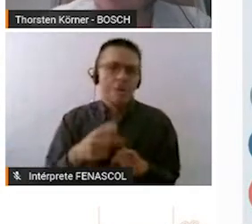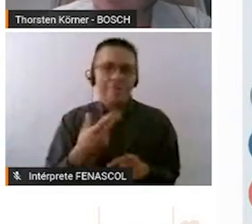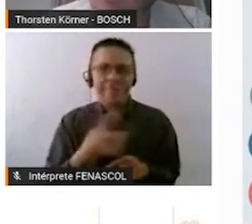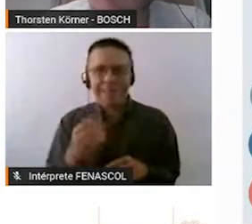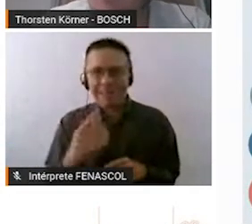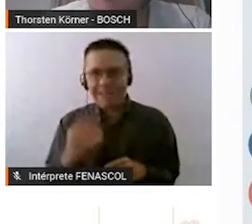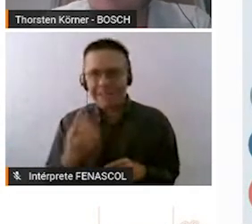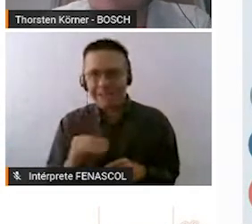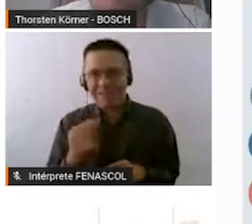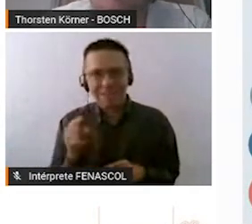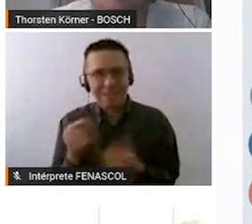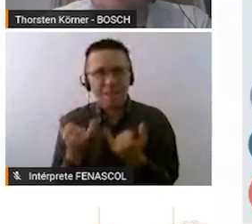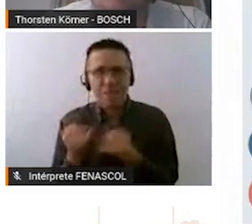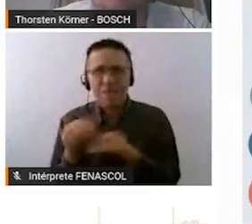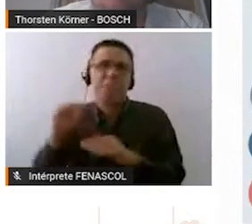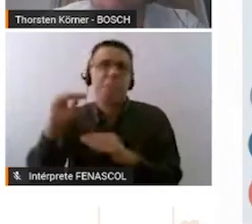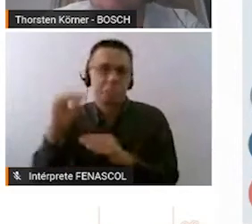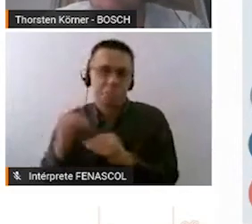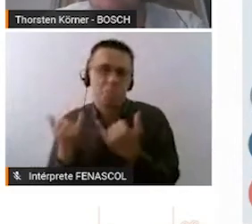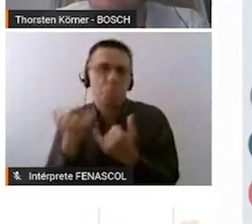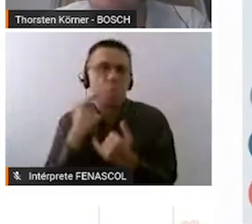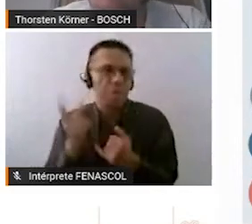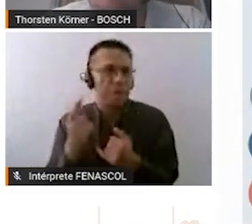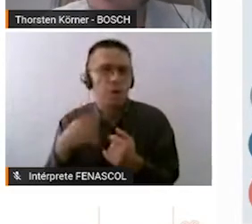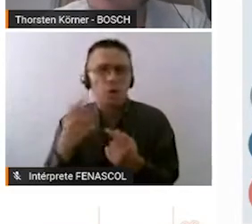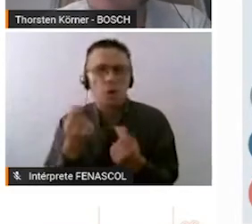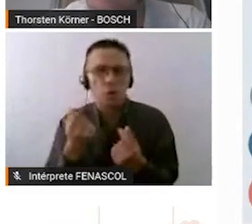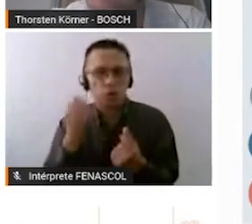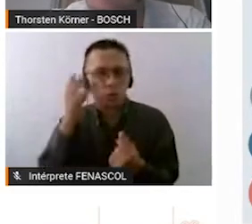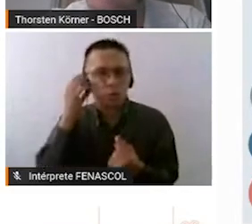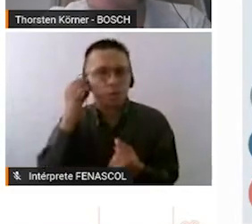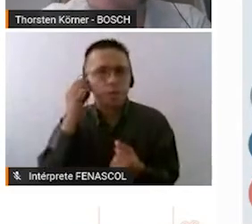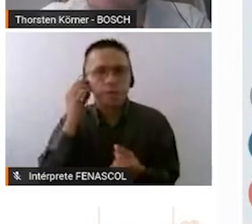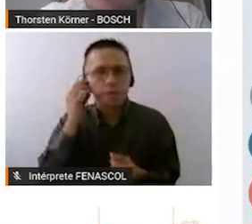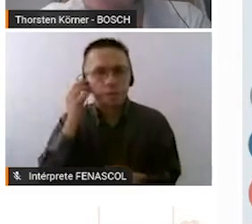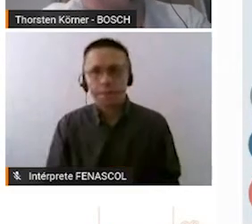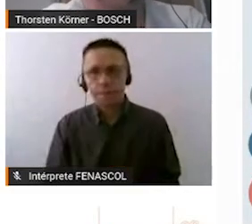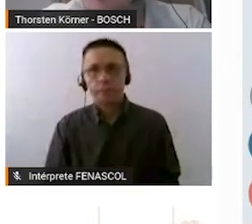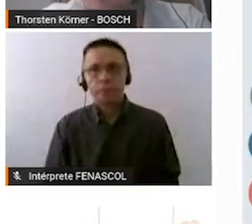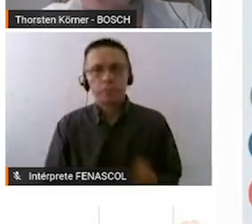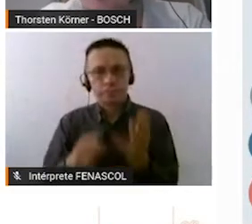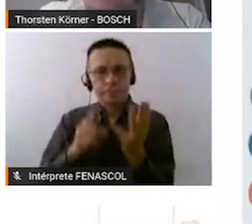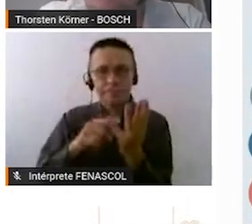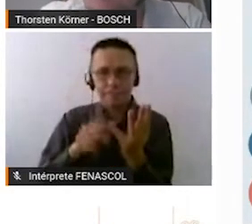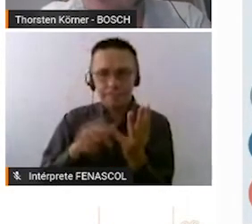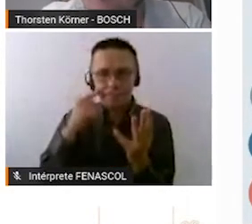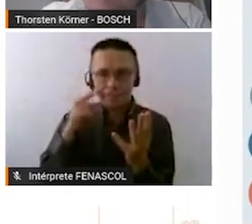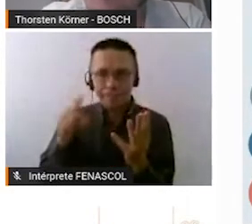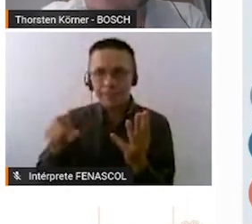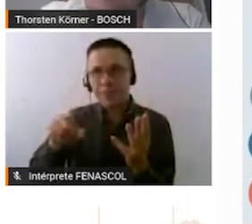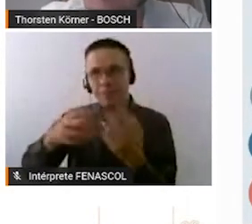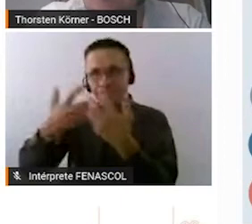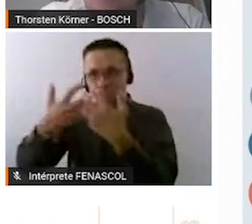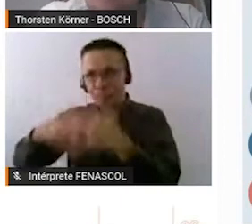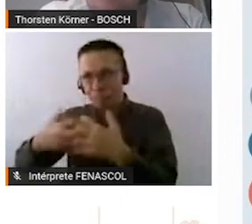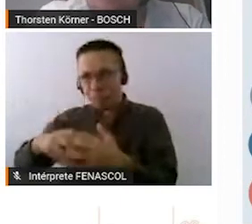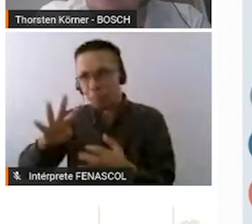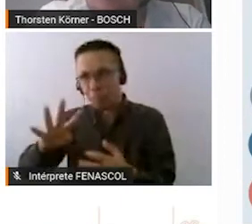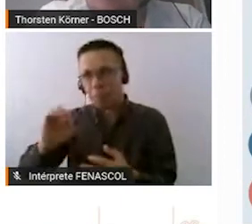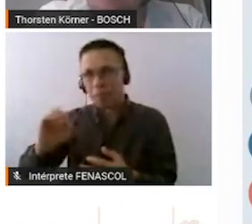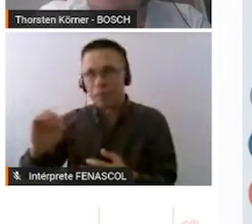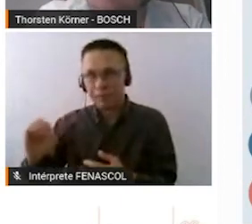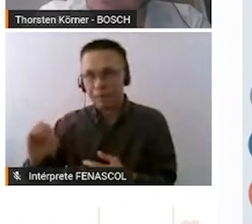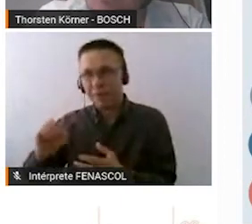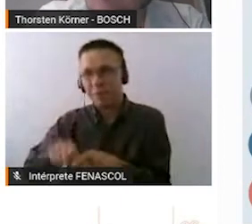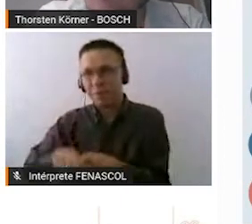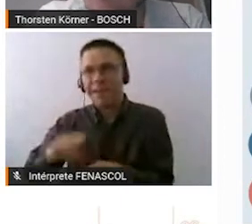¿Okay? Finalmente, tenemos a la industria 4.0 o el IIoT, vale decir el